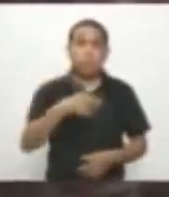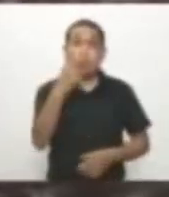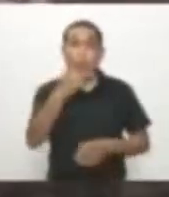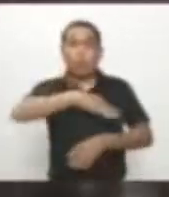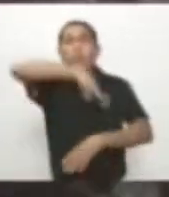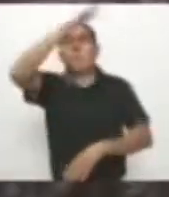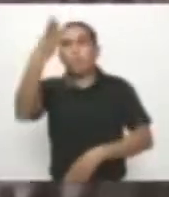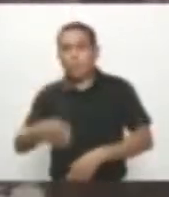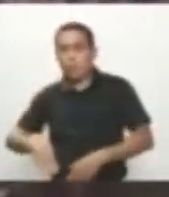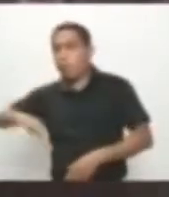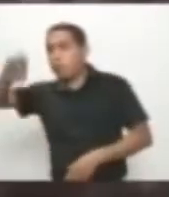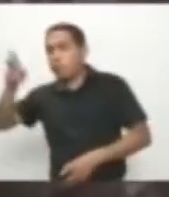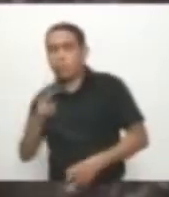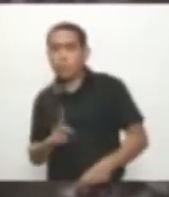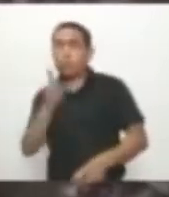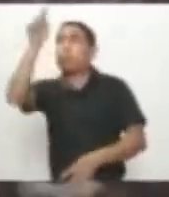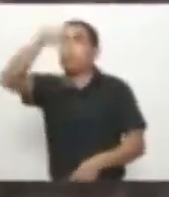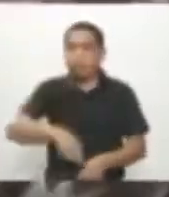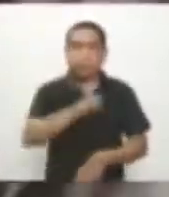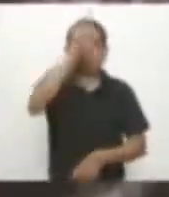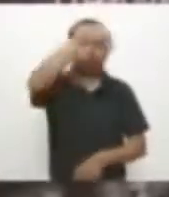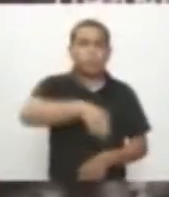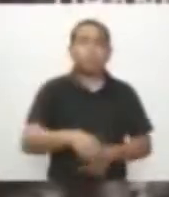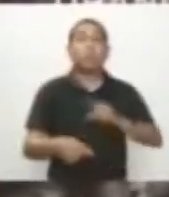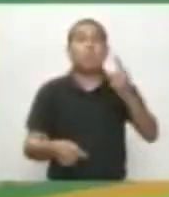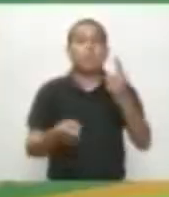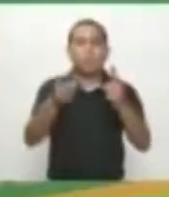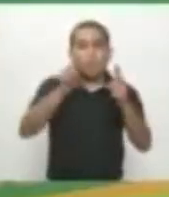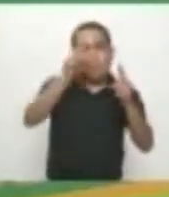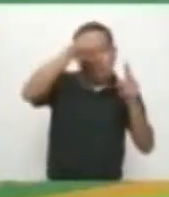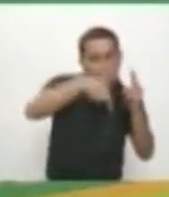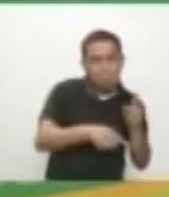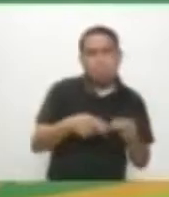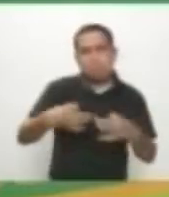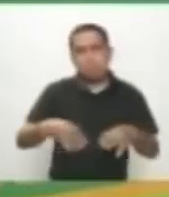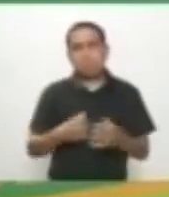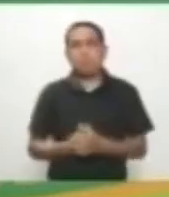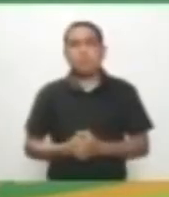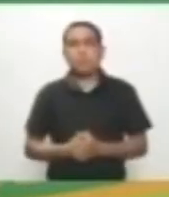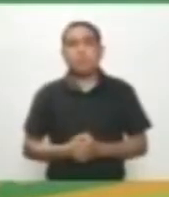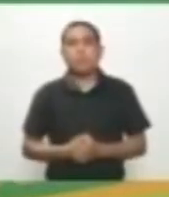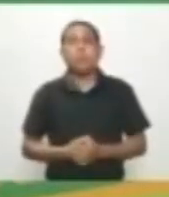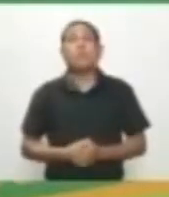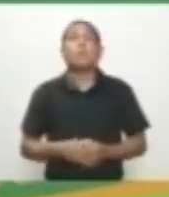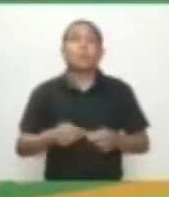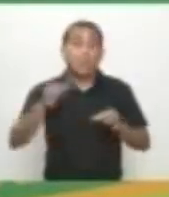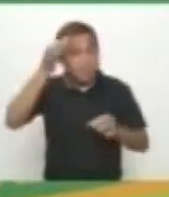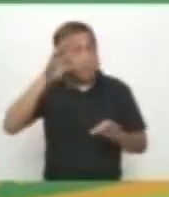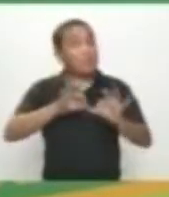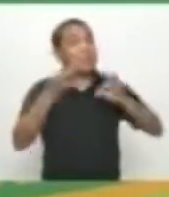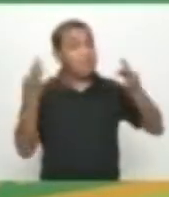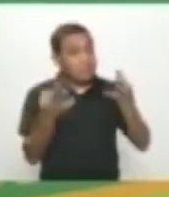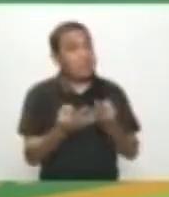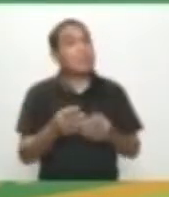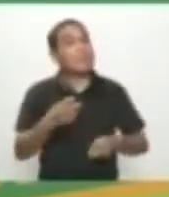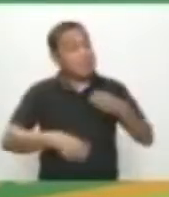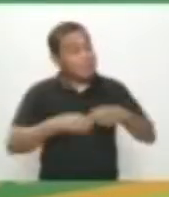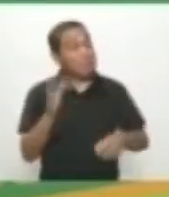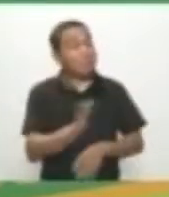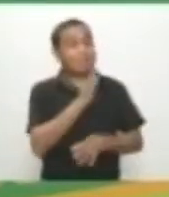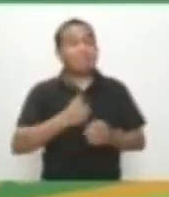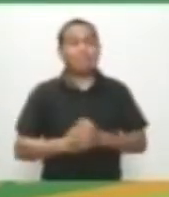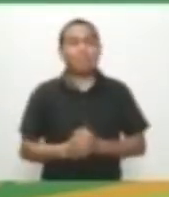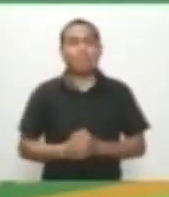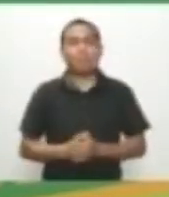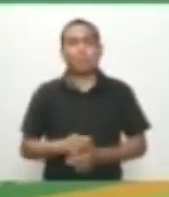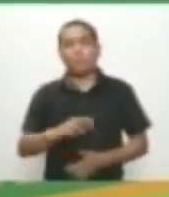de segunda categoría y uno de primera. Bueno, eso se ve hasta en las mejores familias. El defensor colombiano